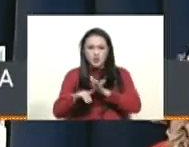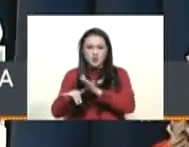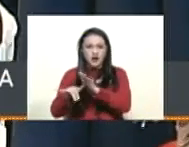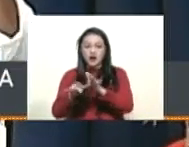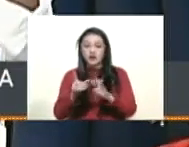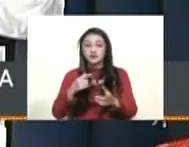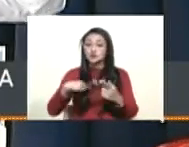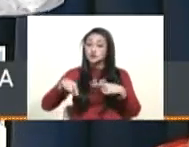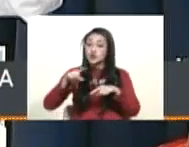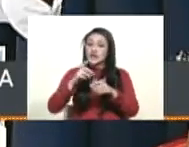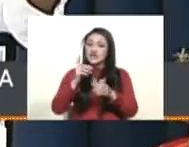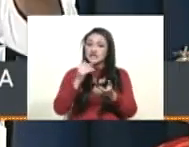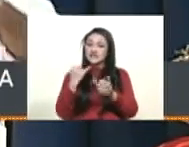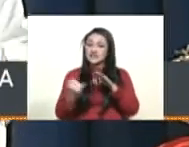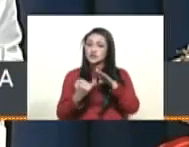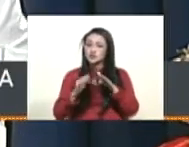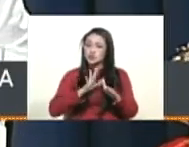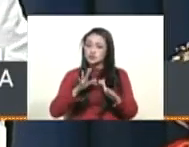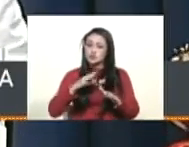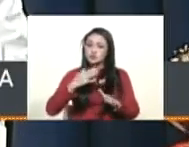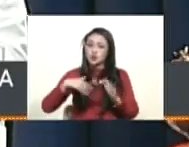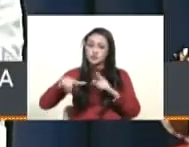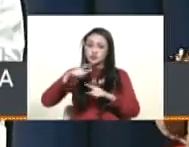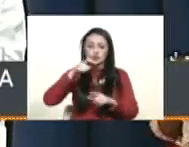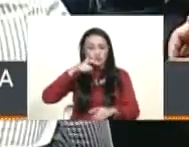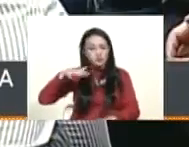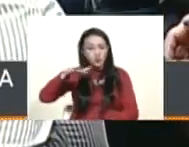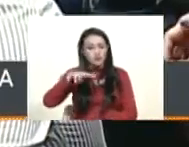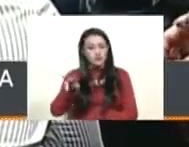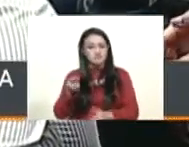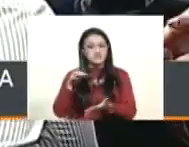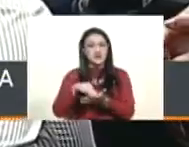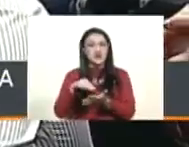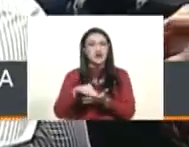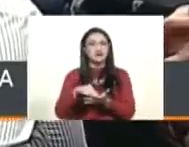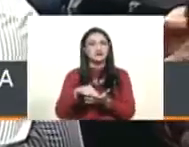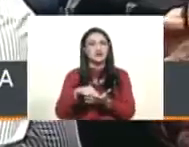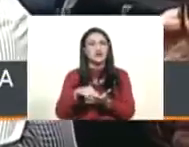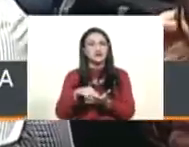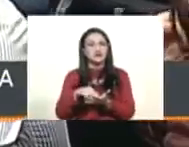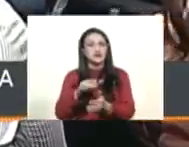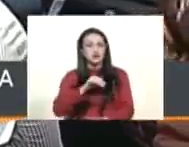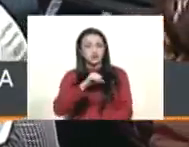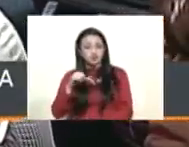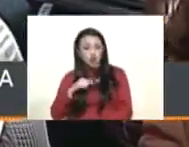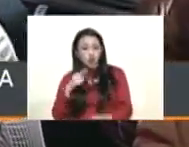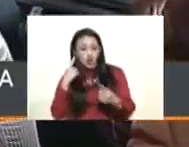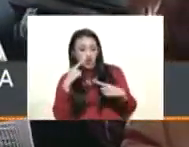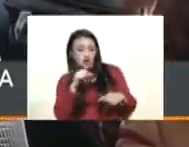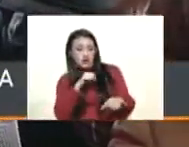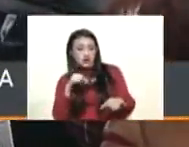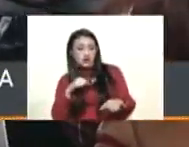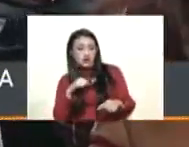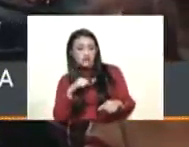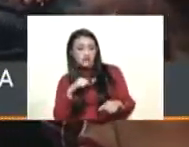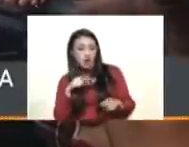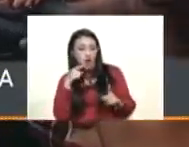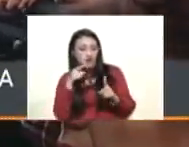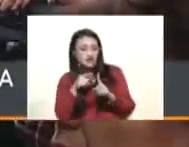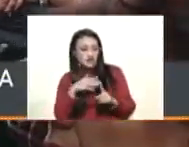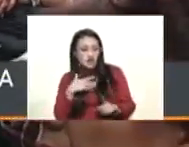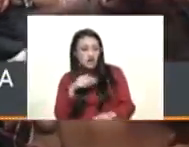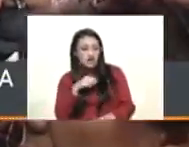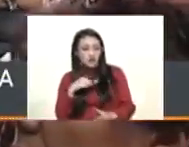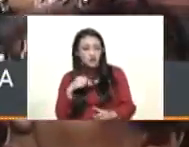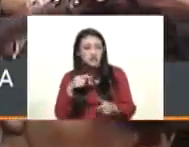todos los mirandinos al servicio de los objetivos, de las aspiraciones de un grupito en particular. Y ese grupito